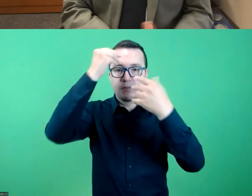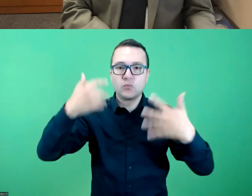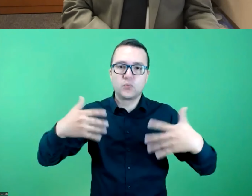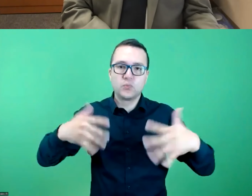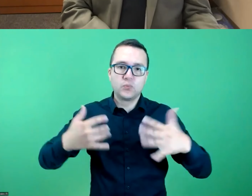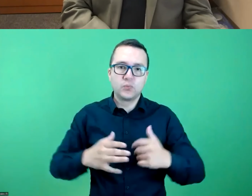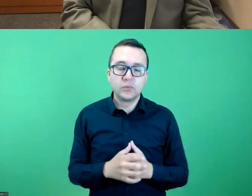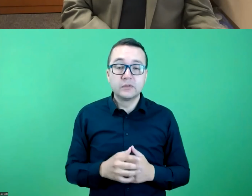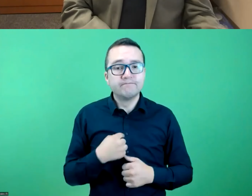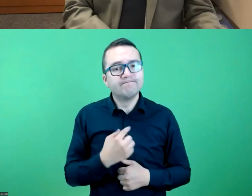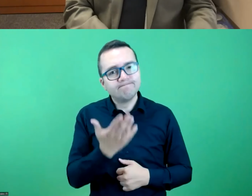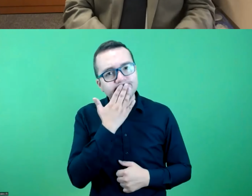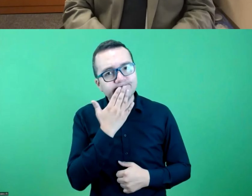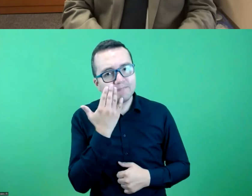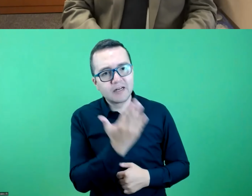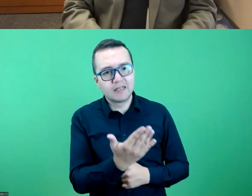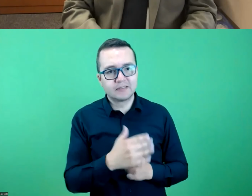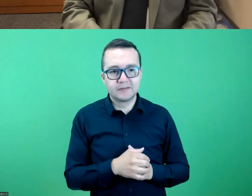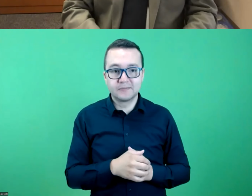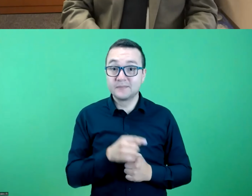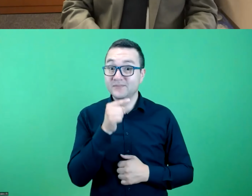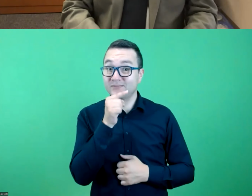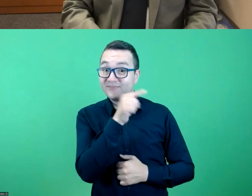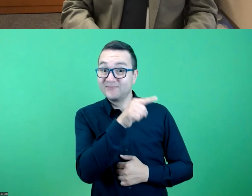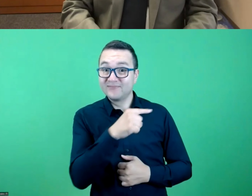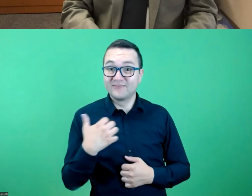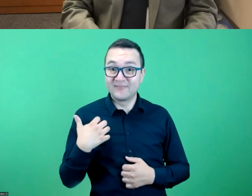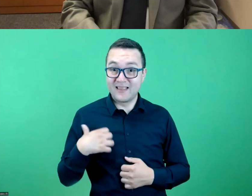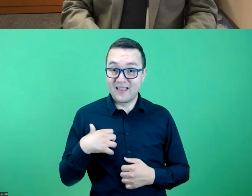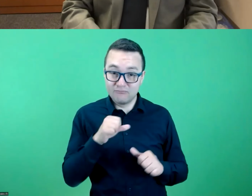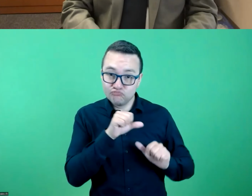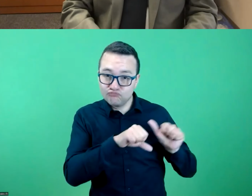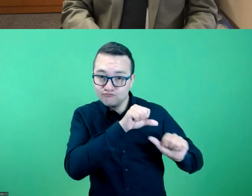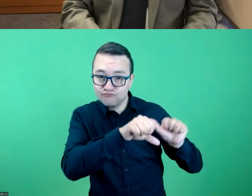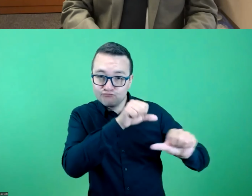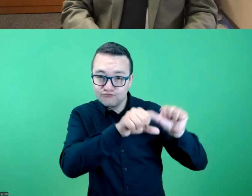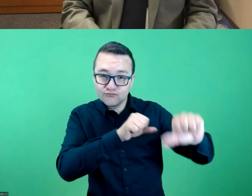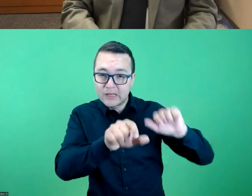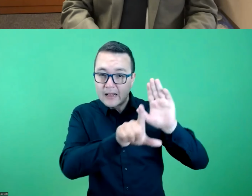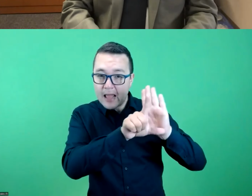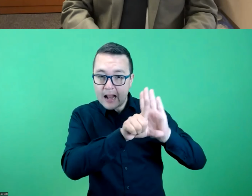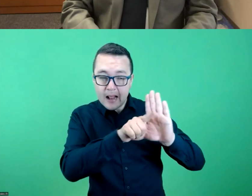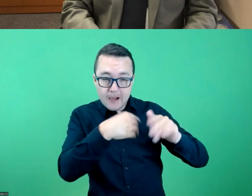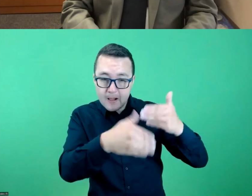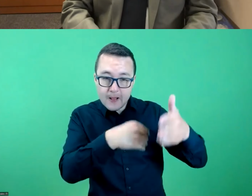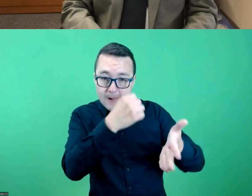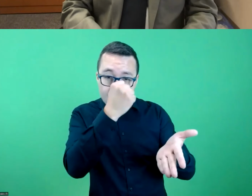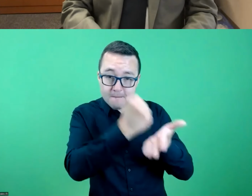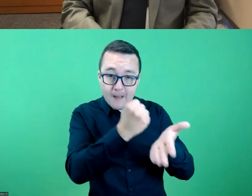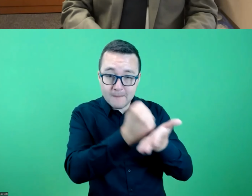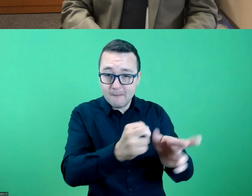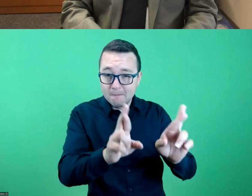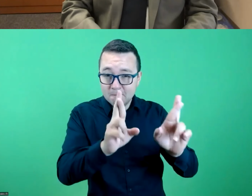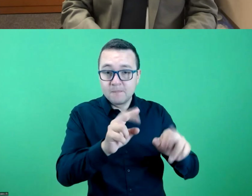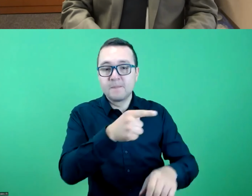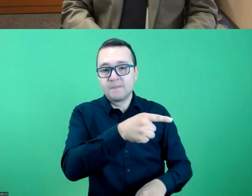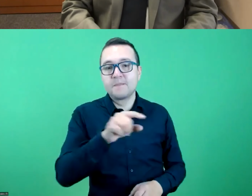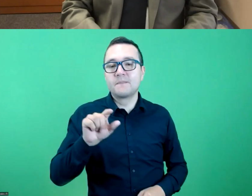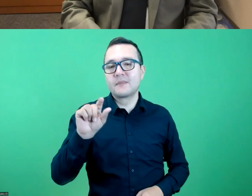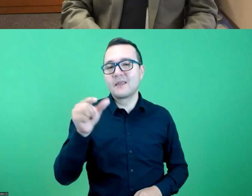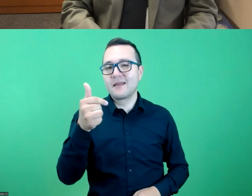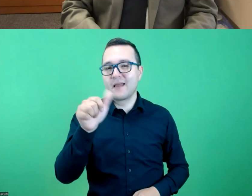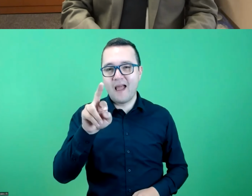Gabriela, que está haciendo esta ley que encima de las necesidades de cada uno de sufrir y